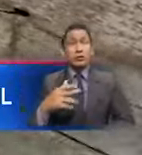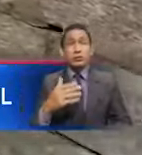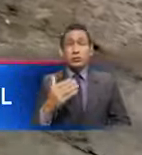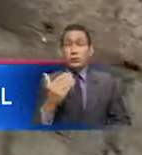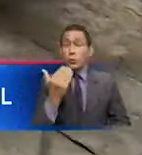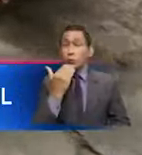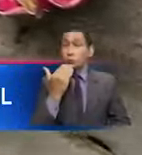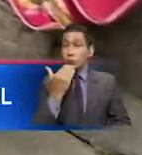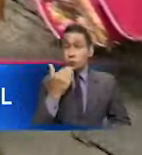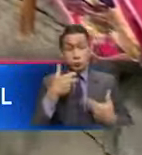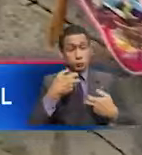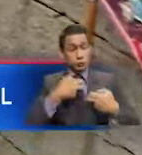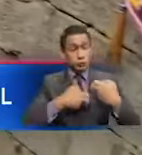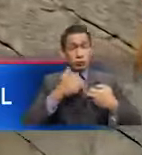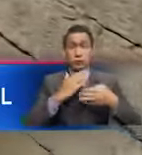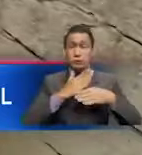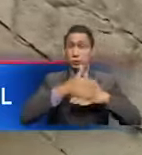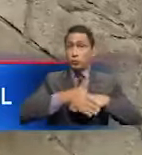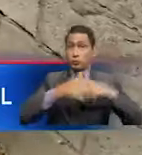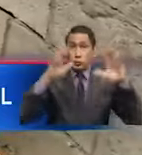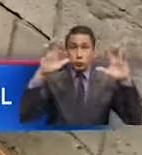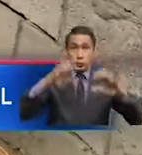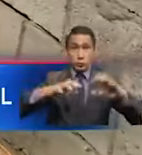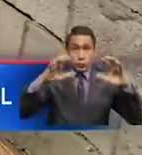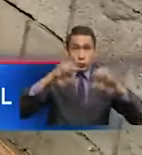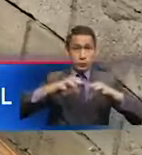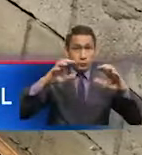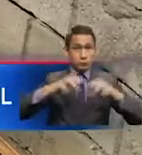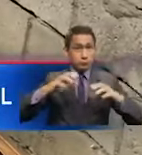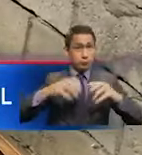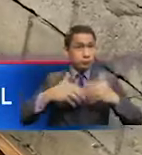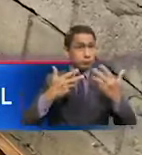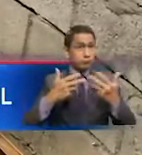fuertes precipitaciones, el nivel de estas inundaciones